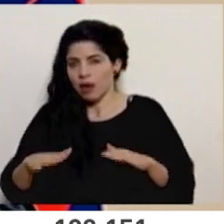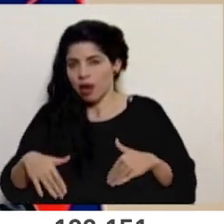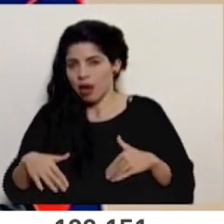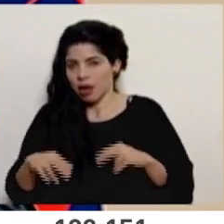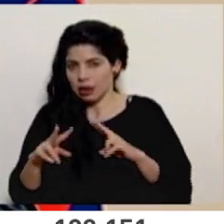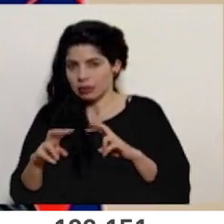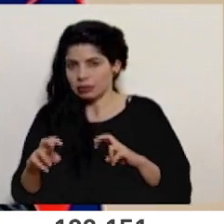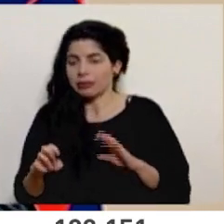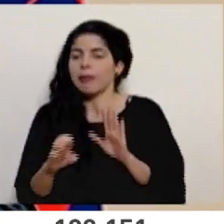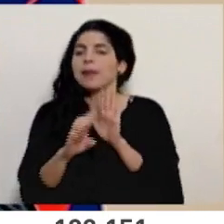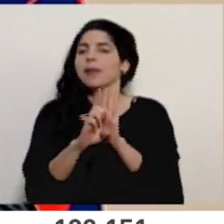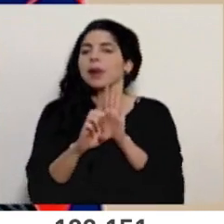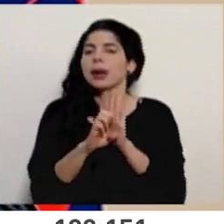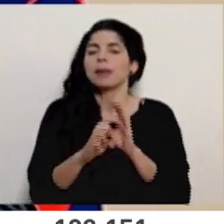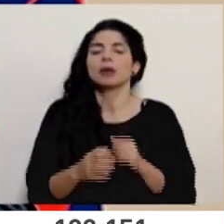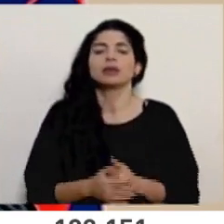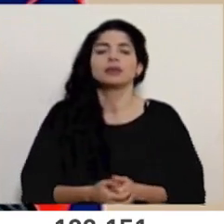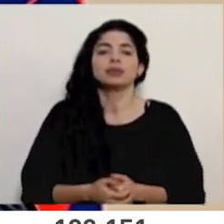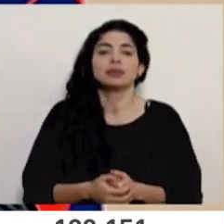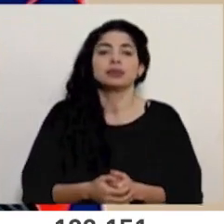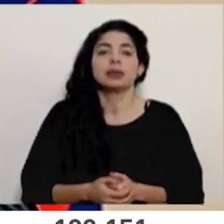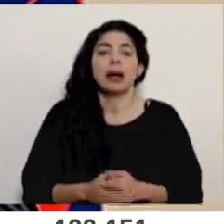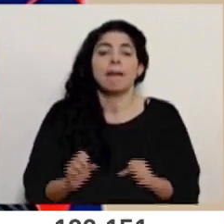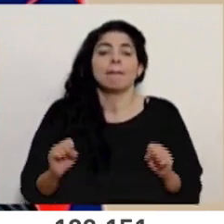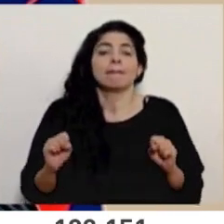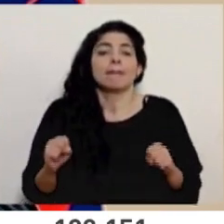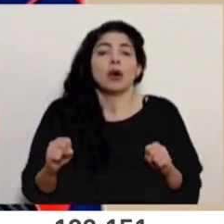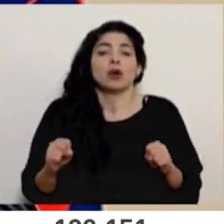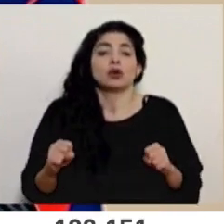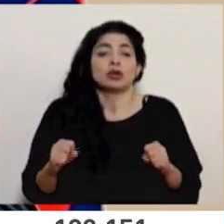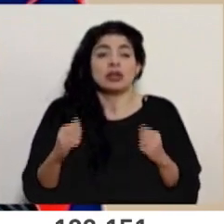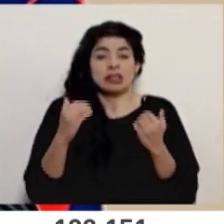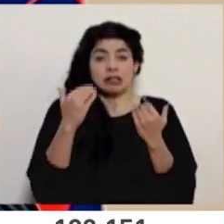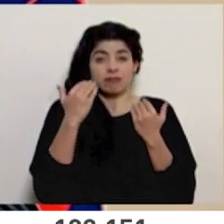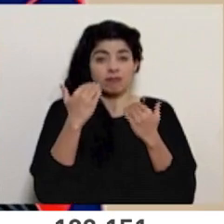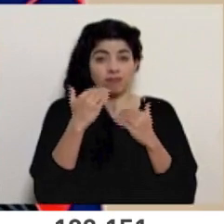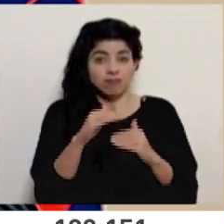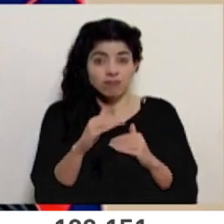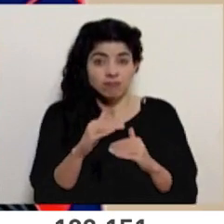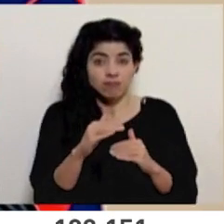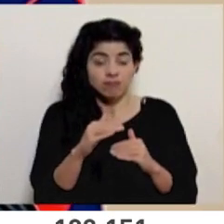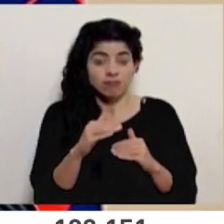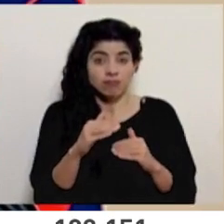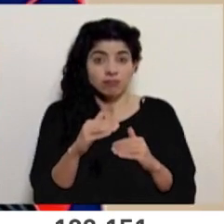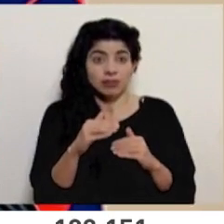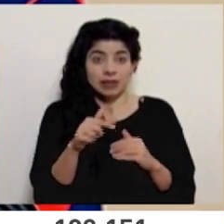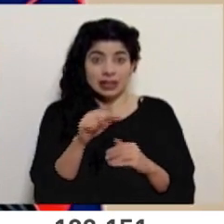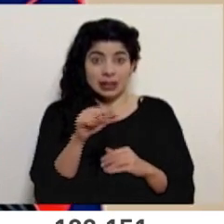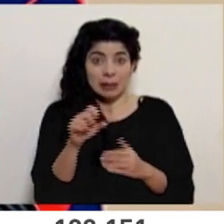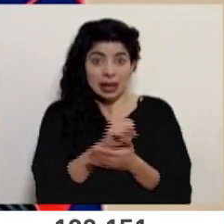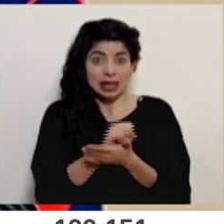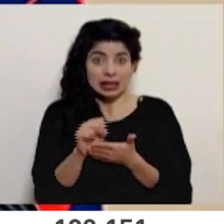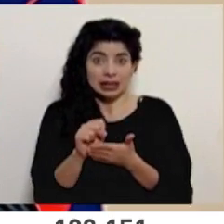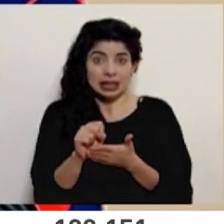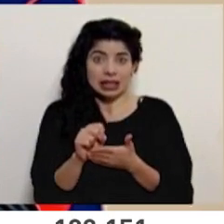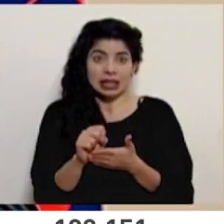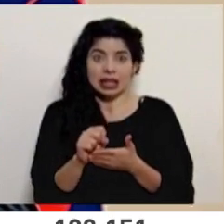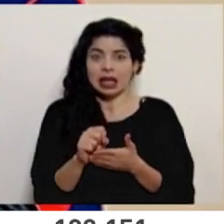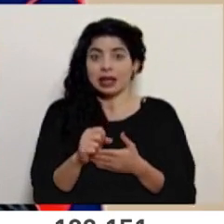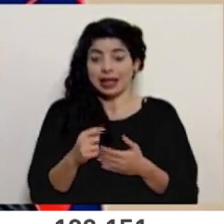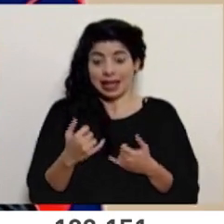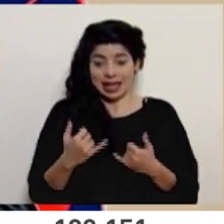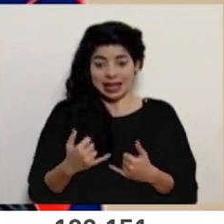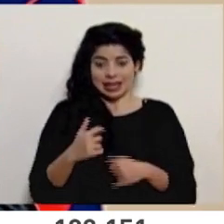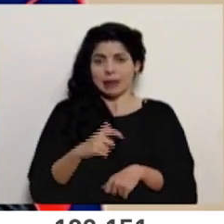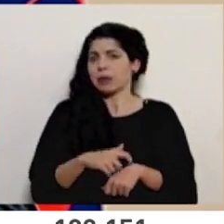analizado. Por ejemplo, la posibilidad de endurecer, como usted lo menciona, medidas restrictivas en Semana Santa es algo que hoy